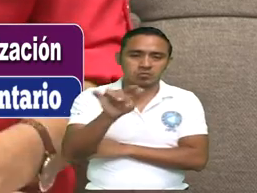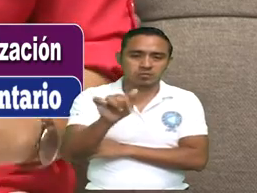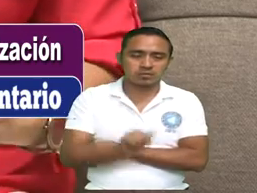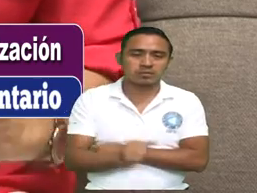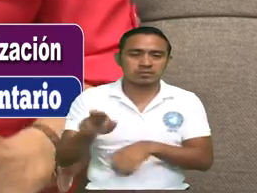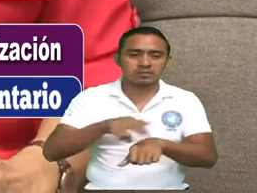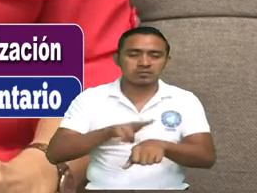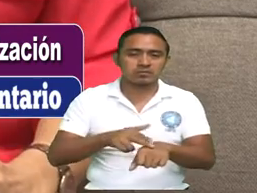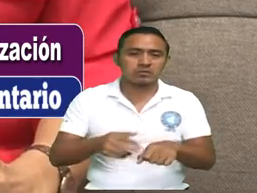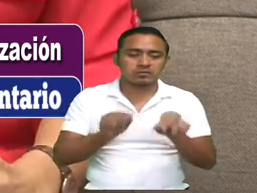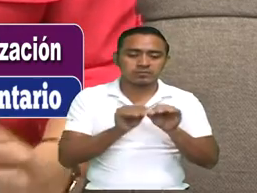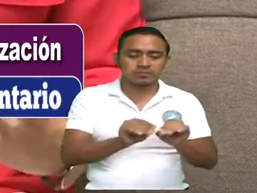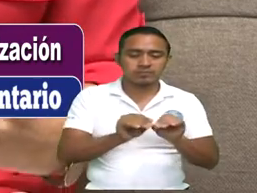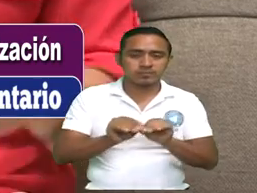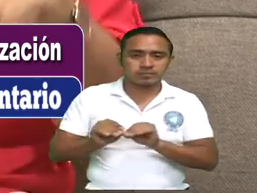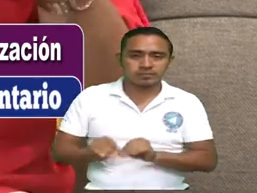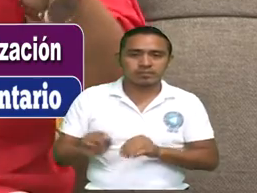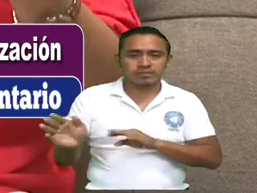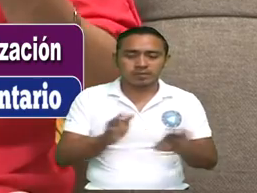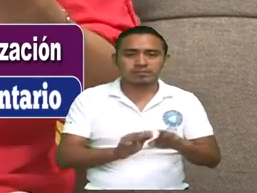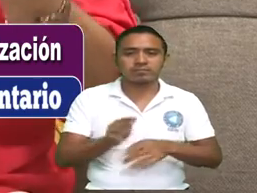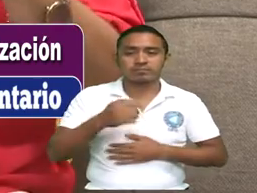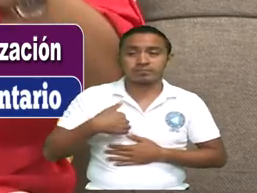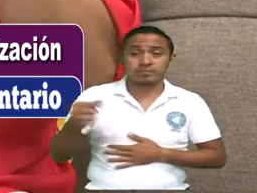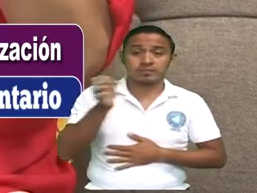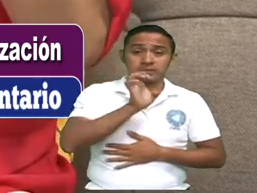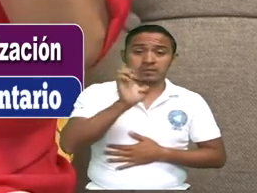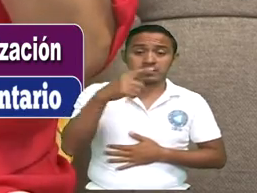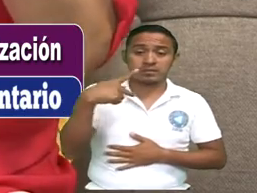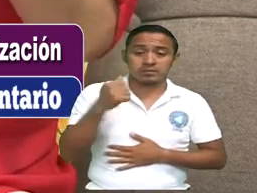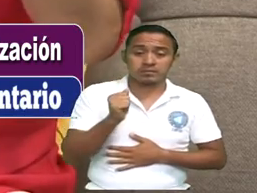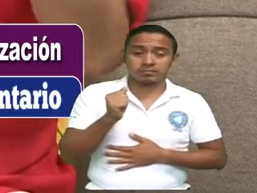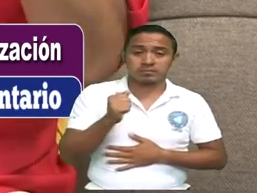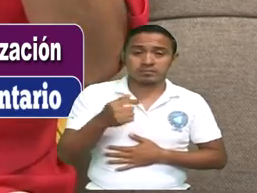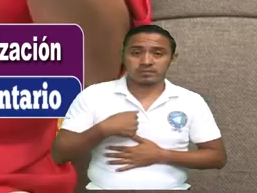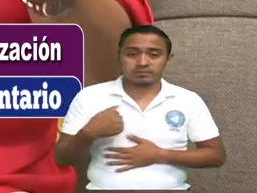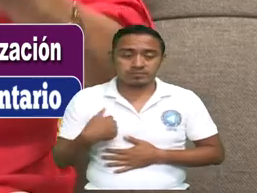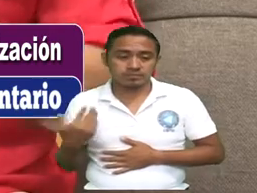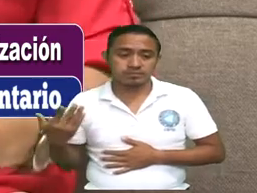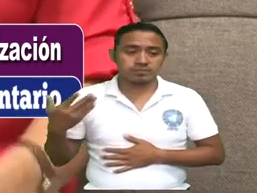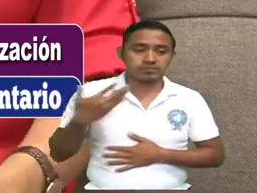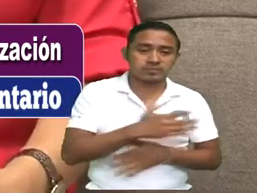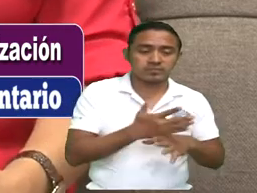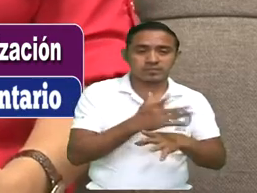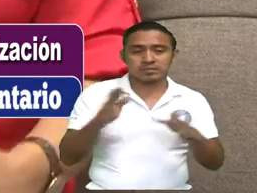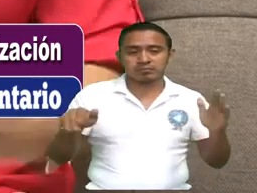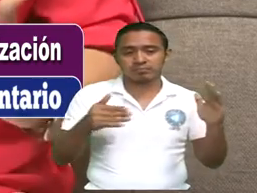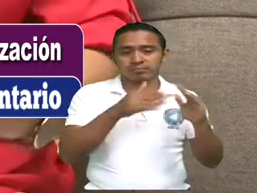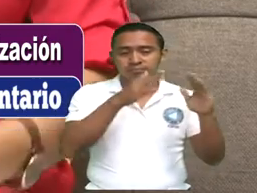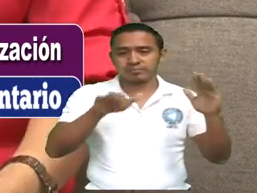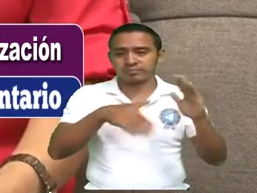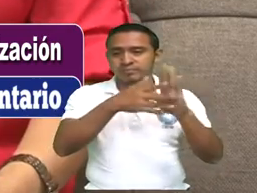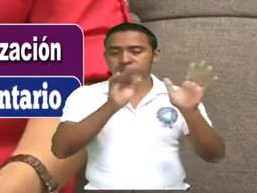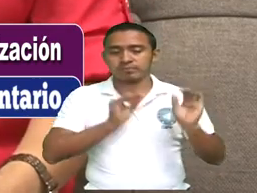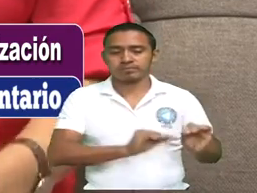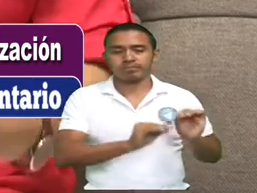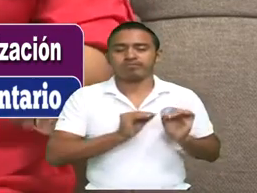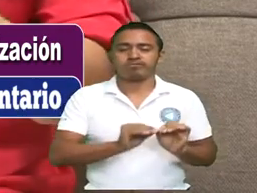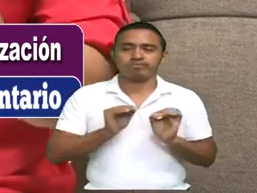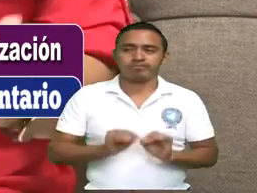desarrolla, mientras los EPAS estábamos en la montaña, en los diferentes rincones de Nicaragua,